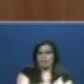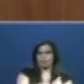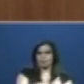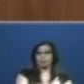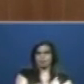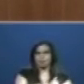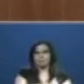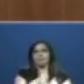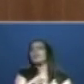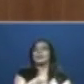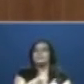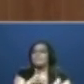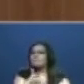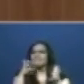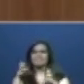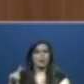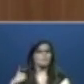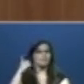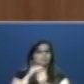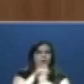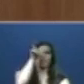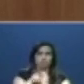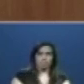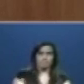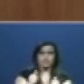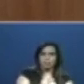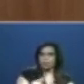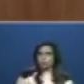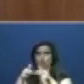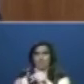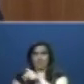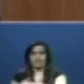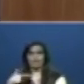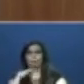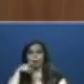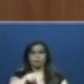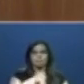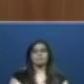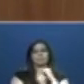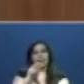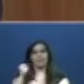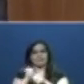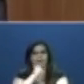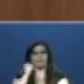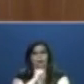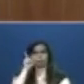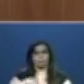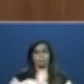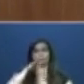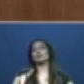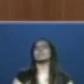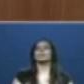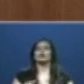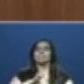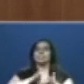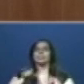es lo que más beneficia a los usuarios y Al conjunto de la sociedad ya que así se generan más puestos de trabajo y por eso Castilla y león